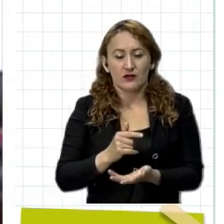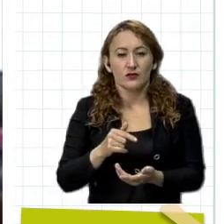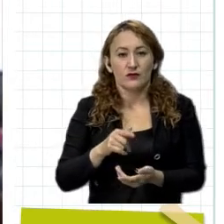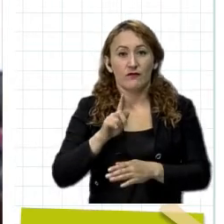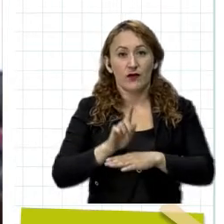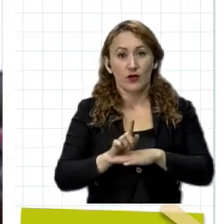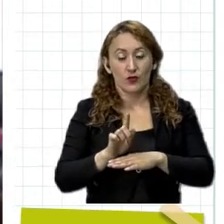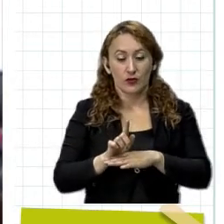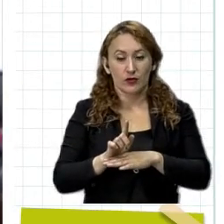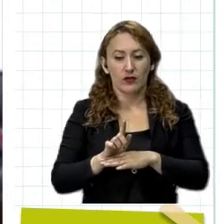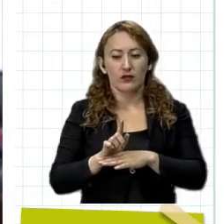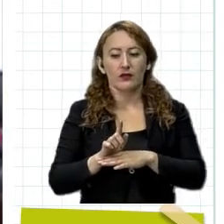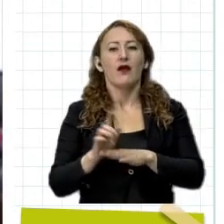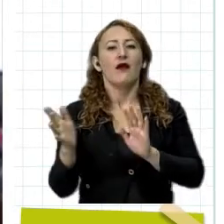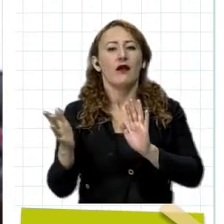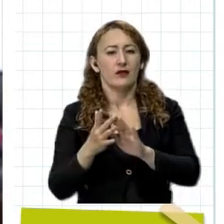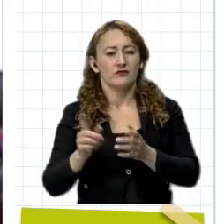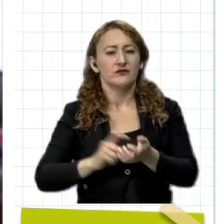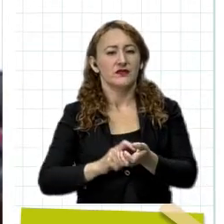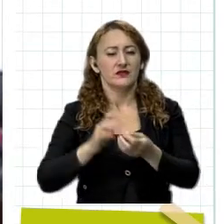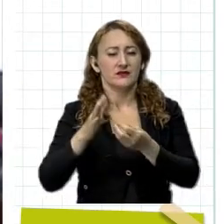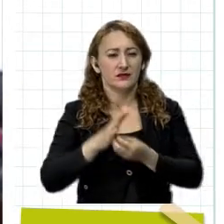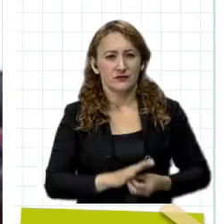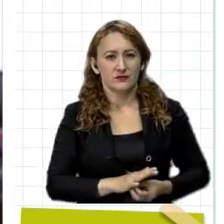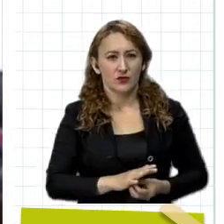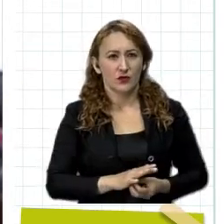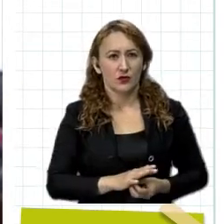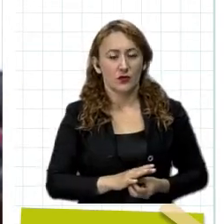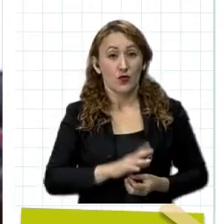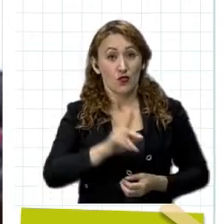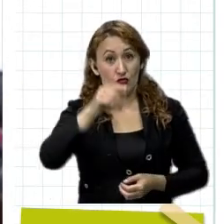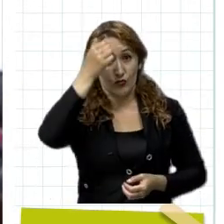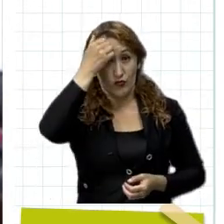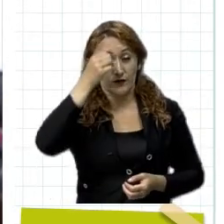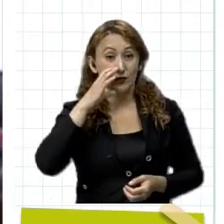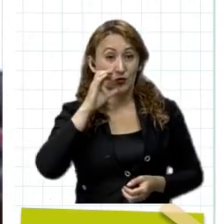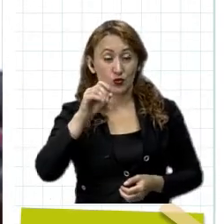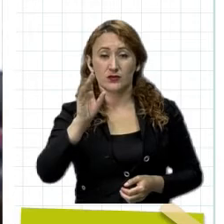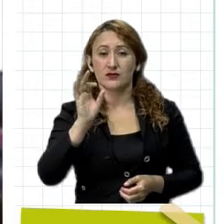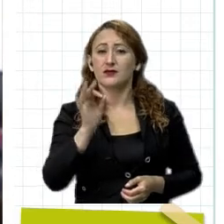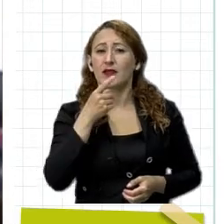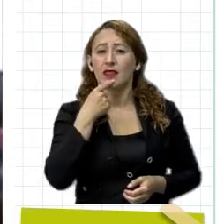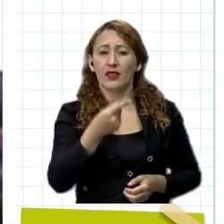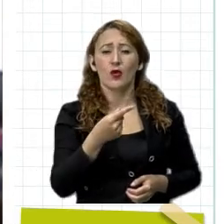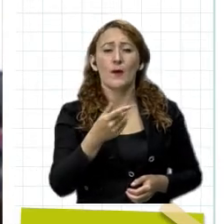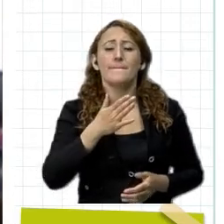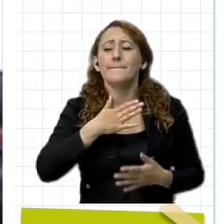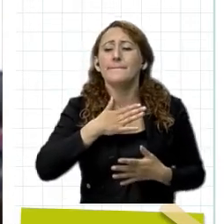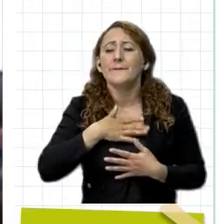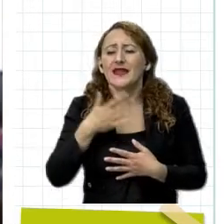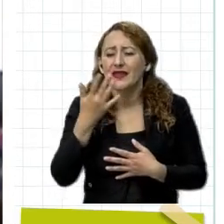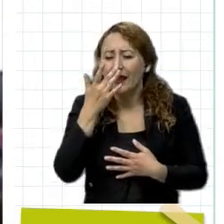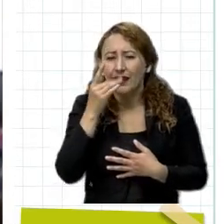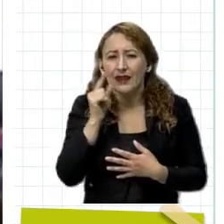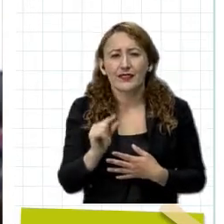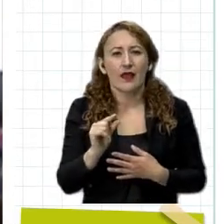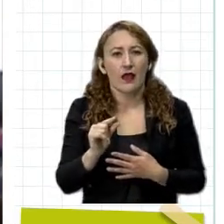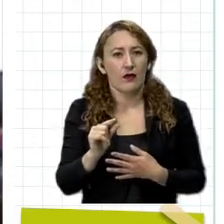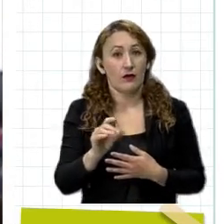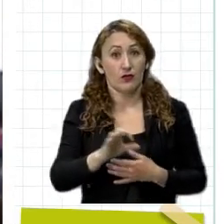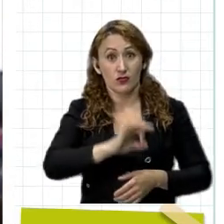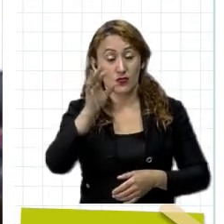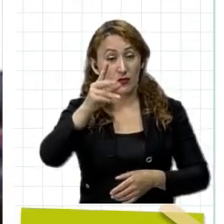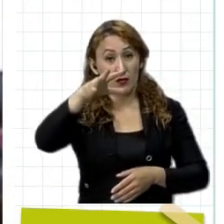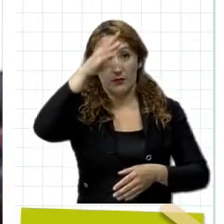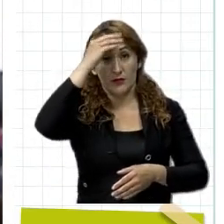facultad tenían que ver con el racismo. Uno de sus profesores siempre le dijo mi negrita y nunca se aprendió su nombre. Otra